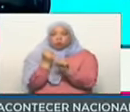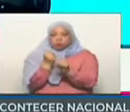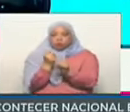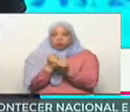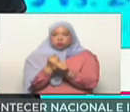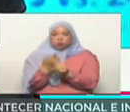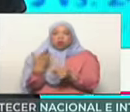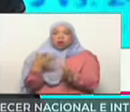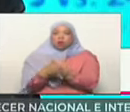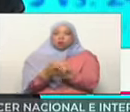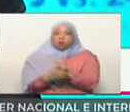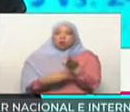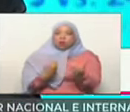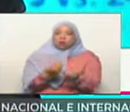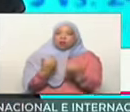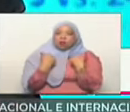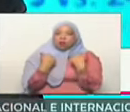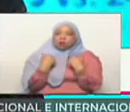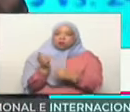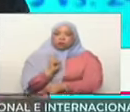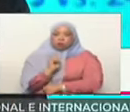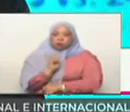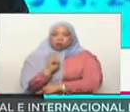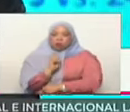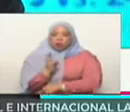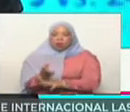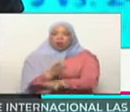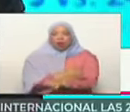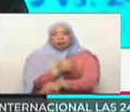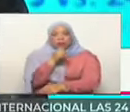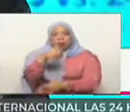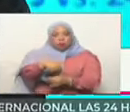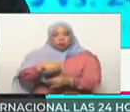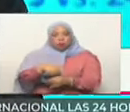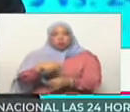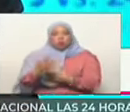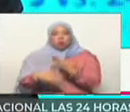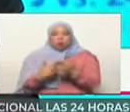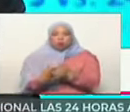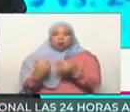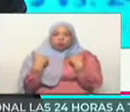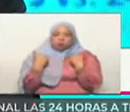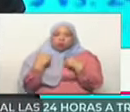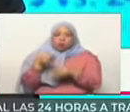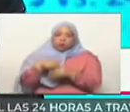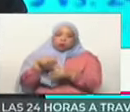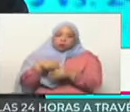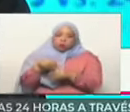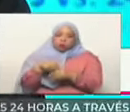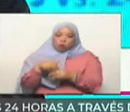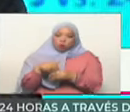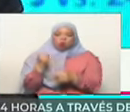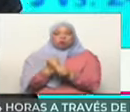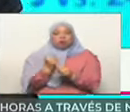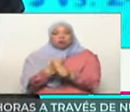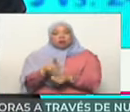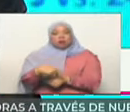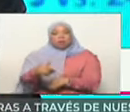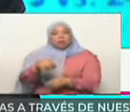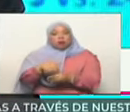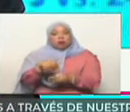qué trataron de hacerle tanto daño al país? Antes de las elecciones, durante las elecciones y después de las